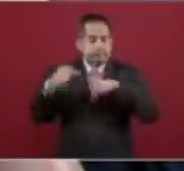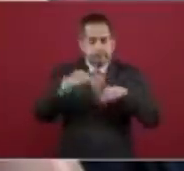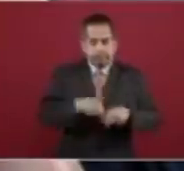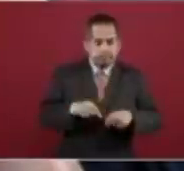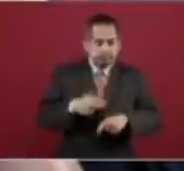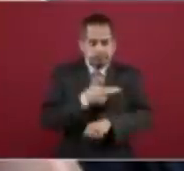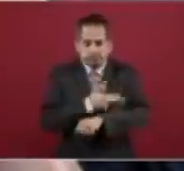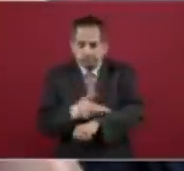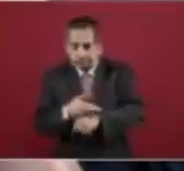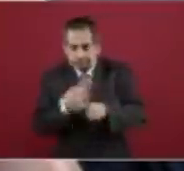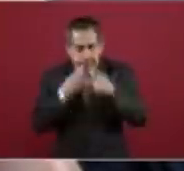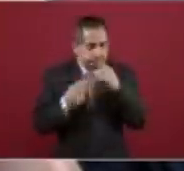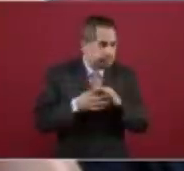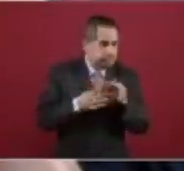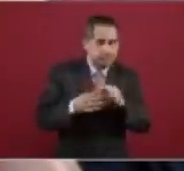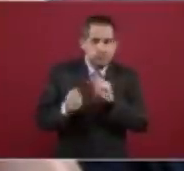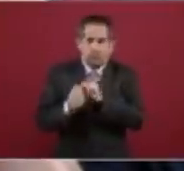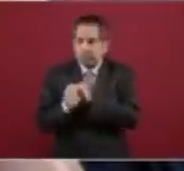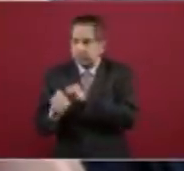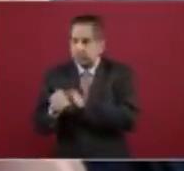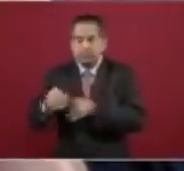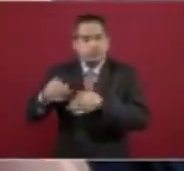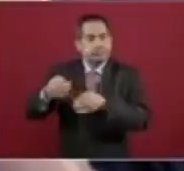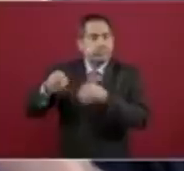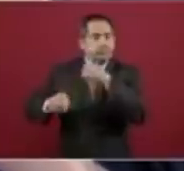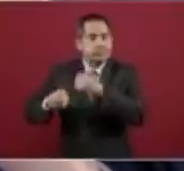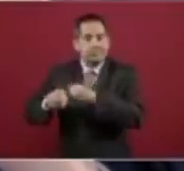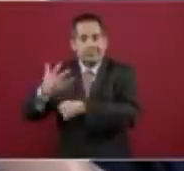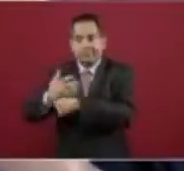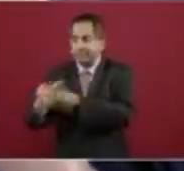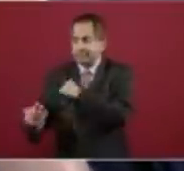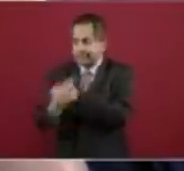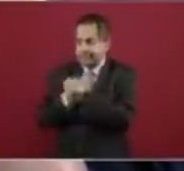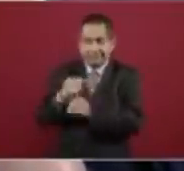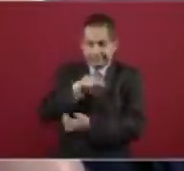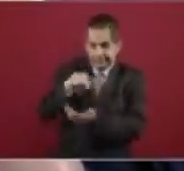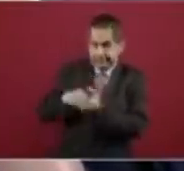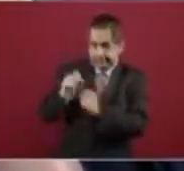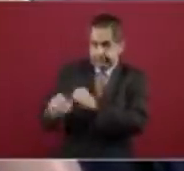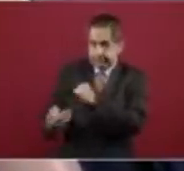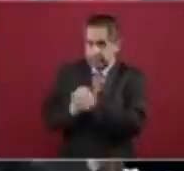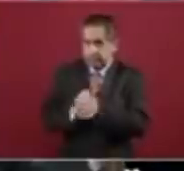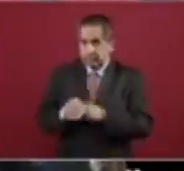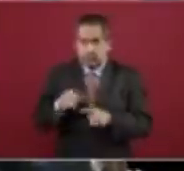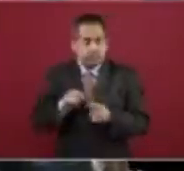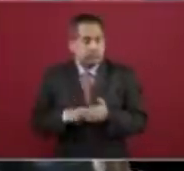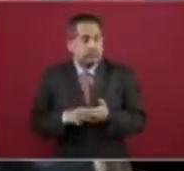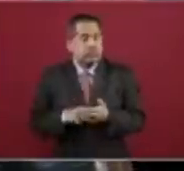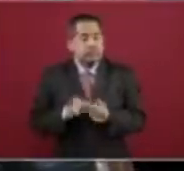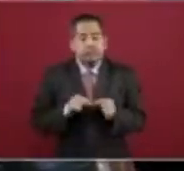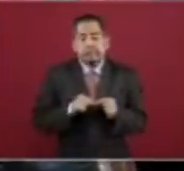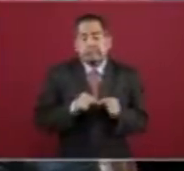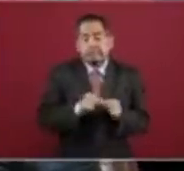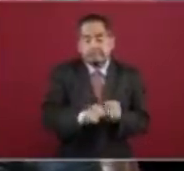horas con el amparo del juzgado Quinto Federal, sede en esa ciudad. A las horas, el alcalde ordena que la fuerza